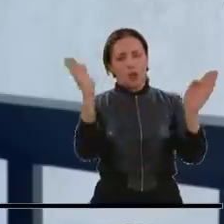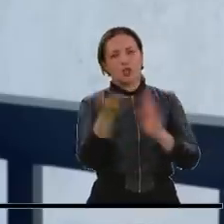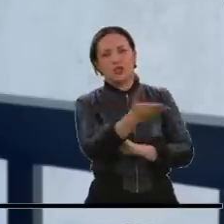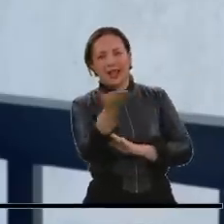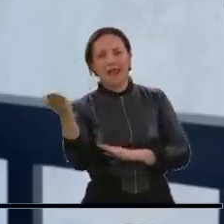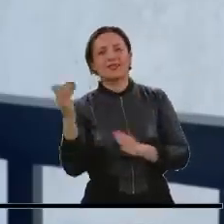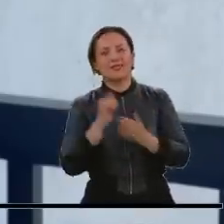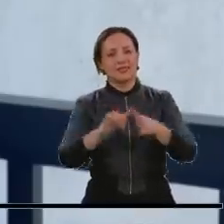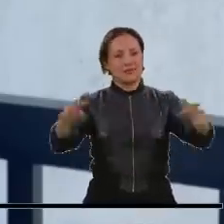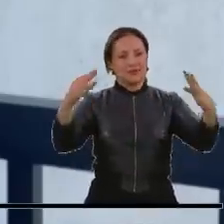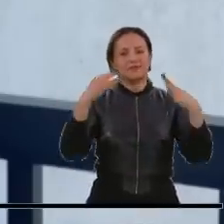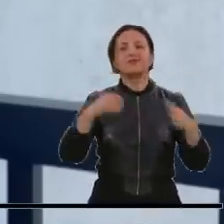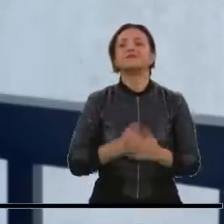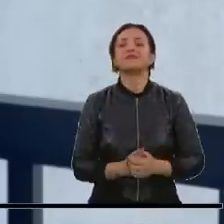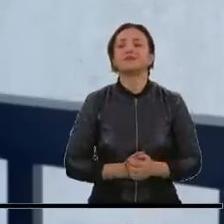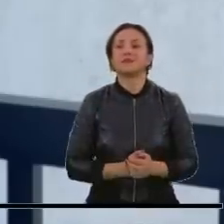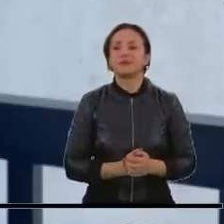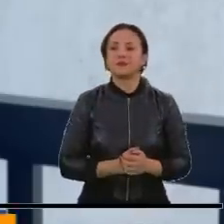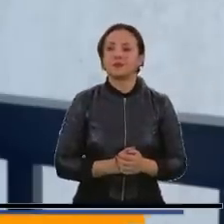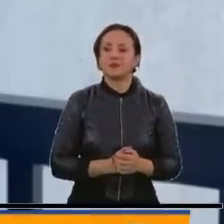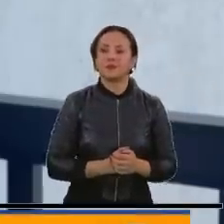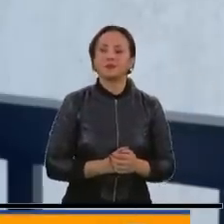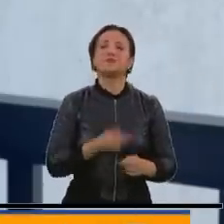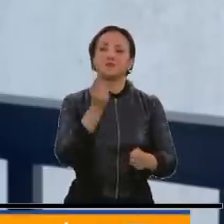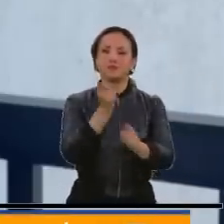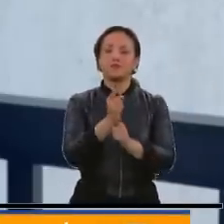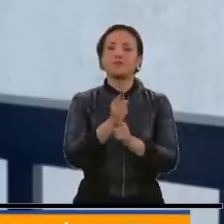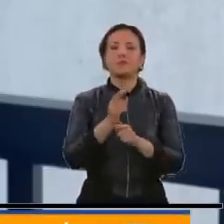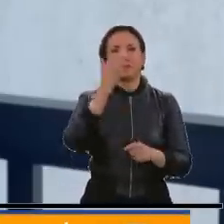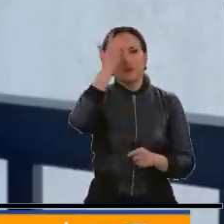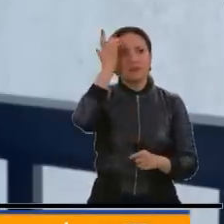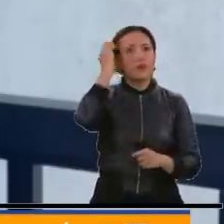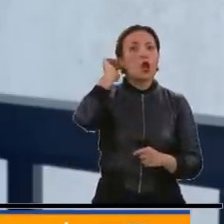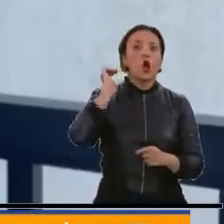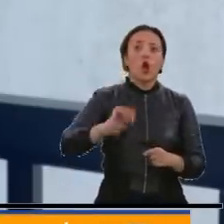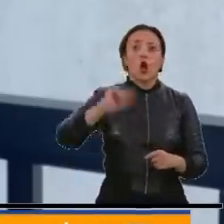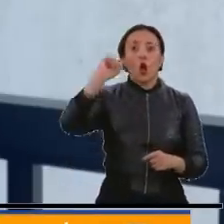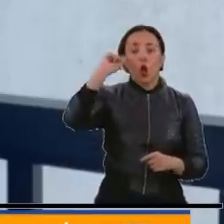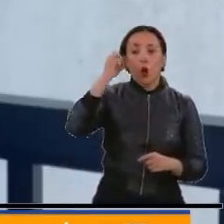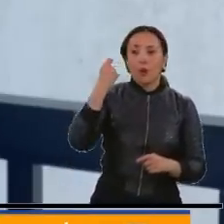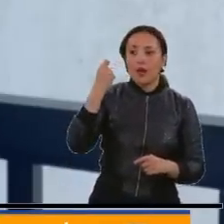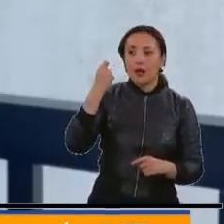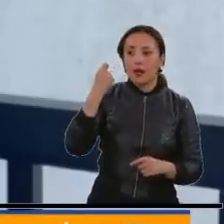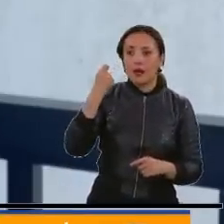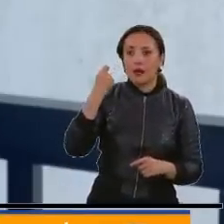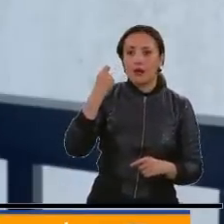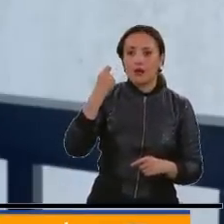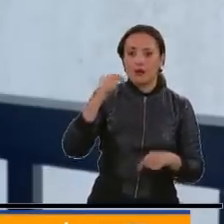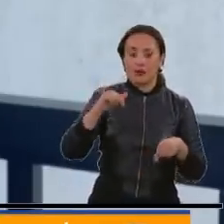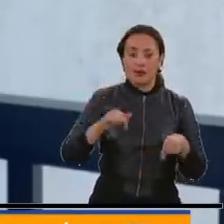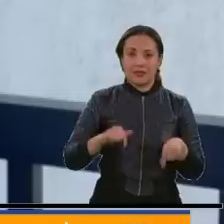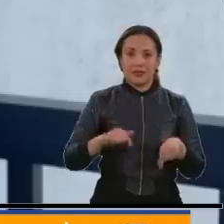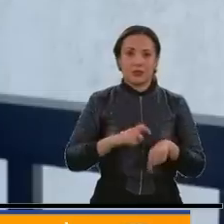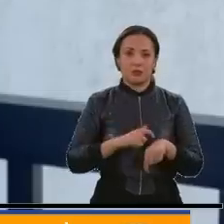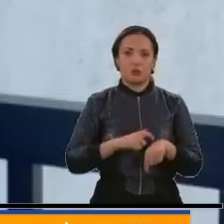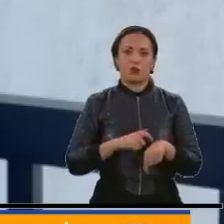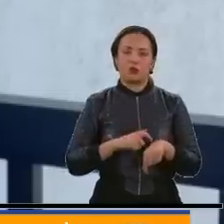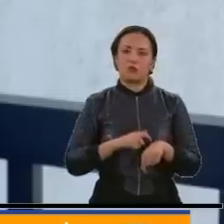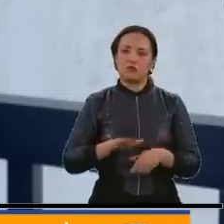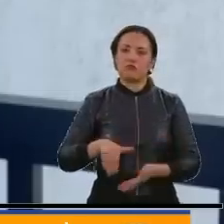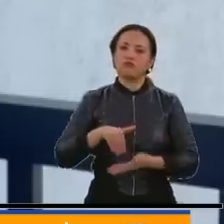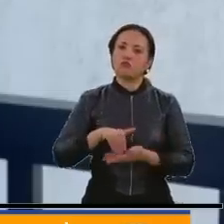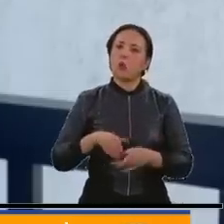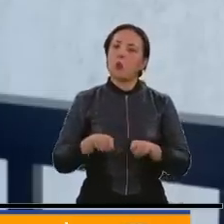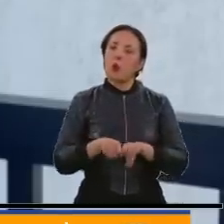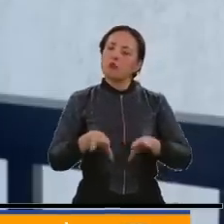la audiencia. Sí, el gobierno en esta oportunidad asume una posición tranquila,